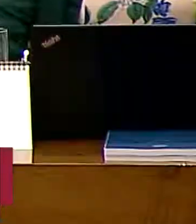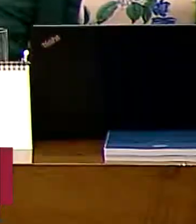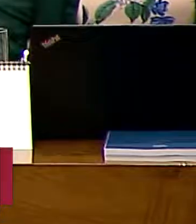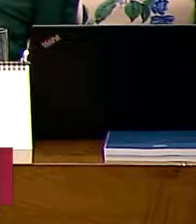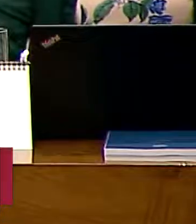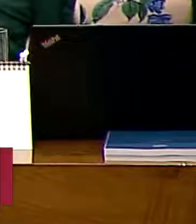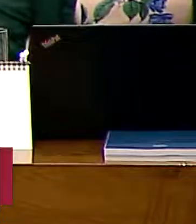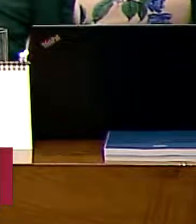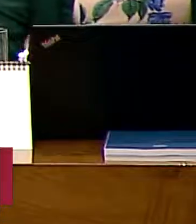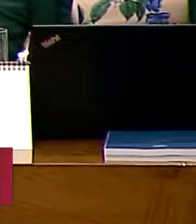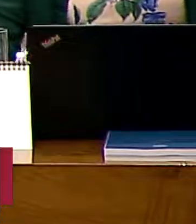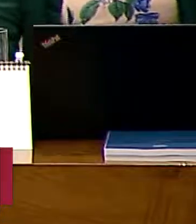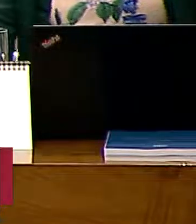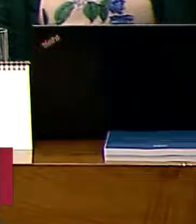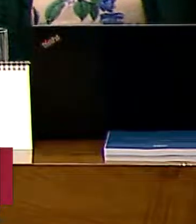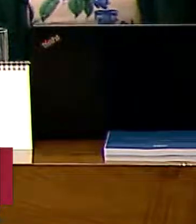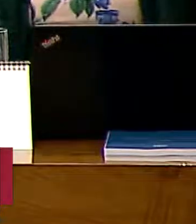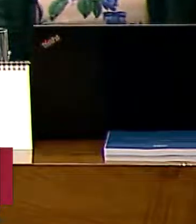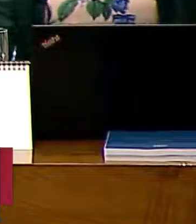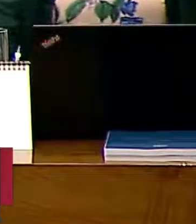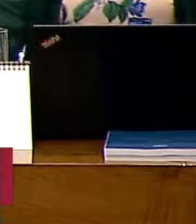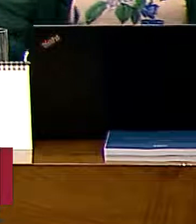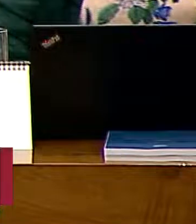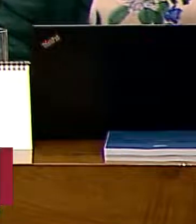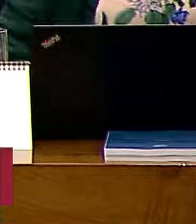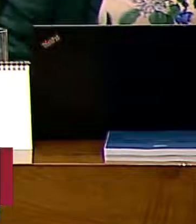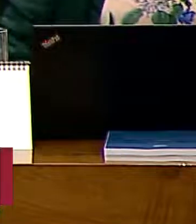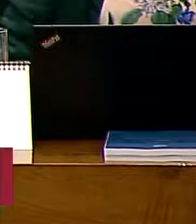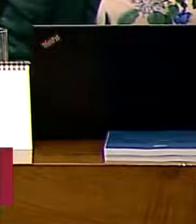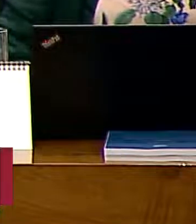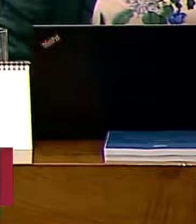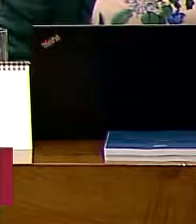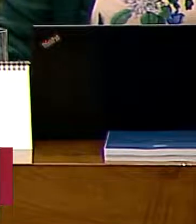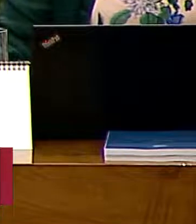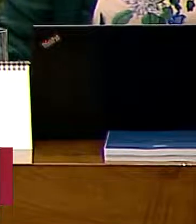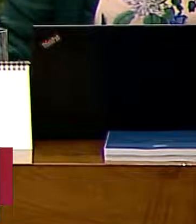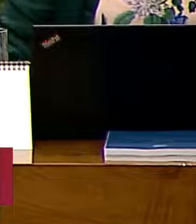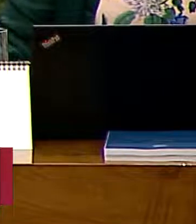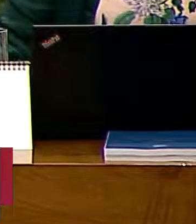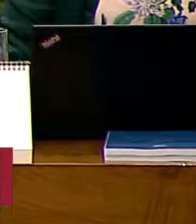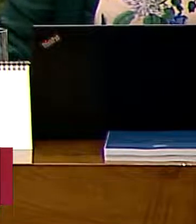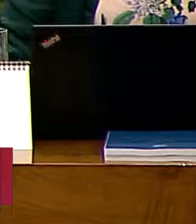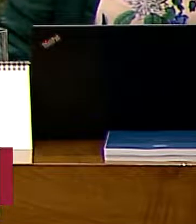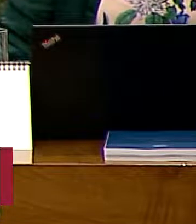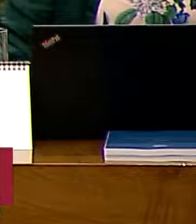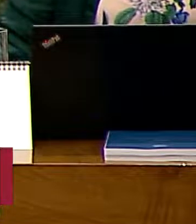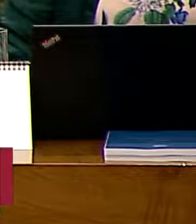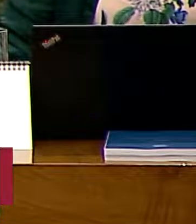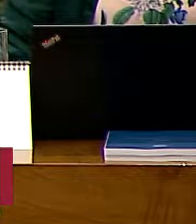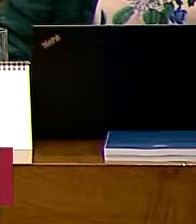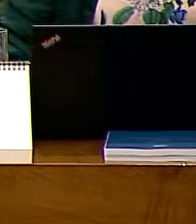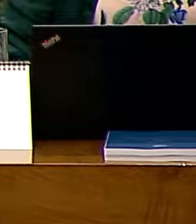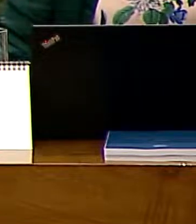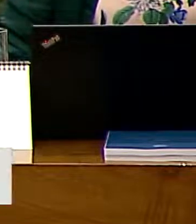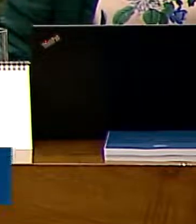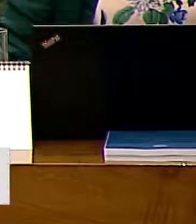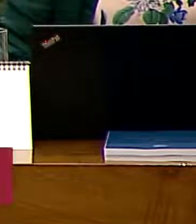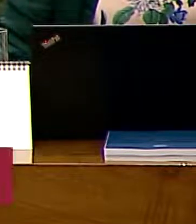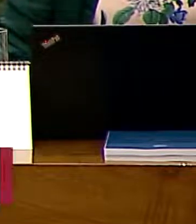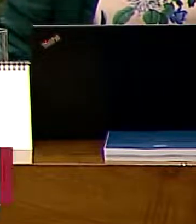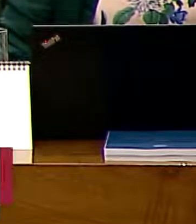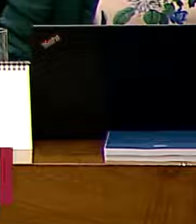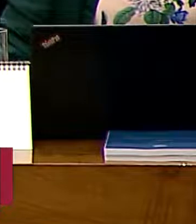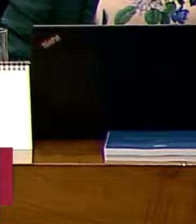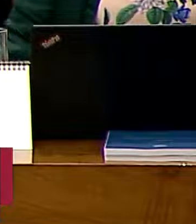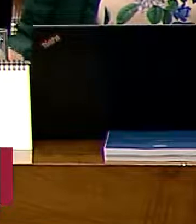Entrando en tiempo de acuerdos y resoluciones, señoras y señores diputados, corresponde tratar la resolución número 660.